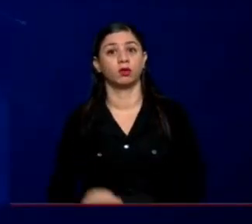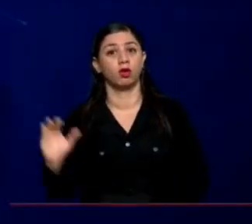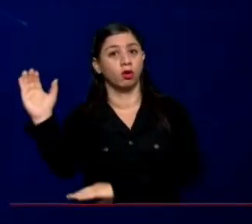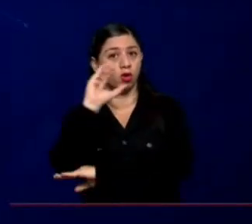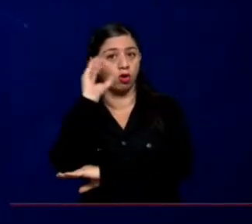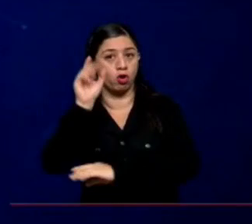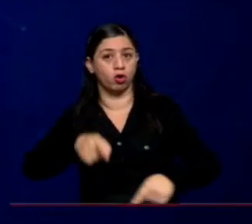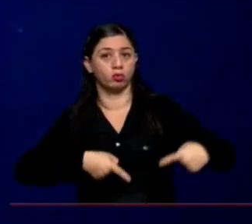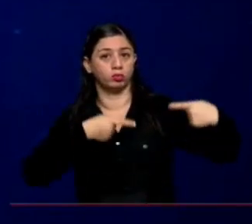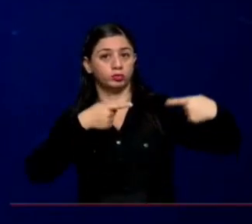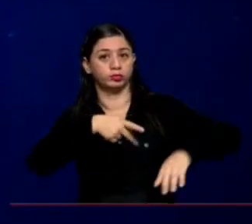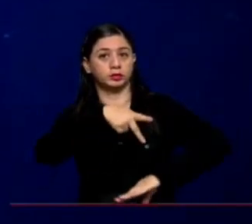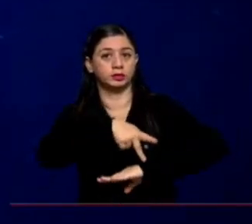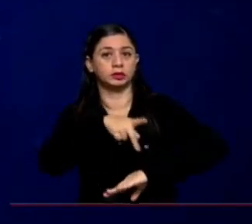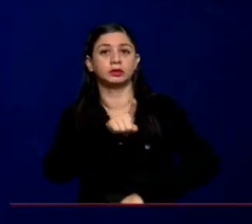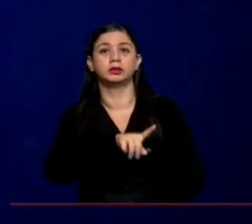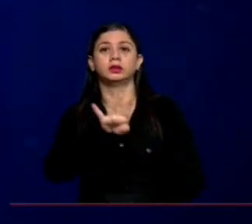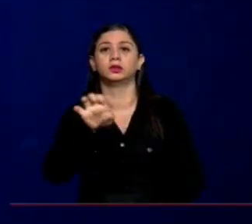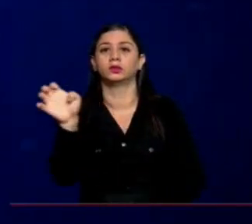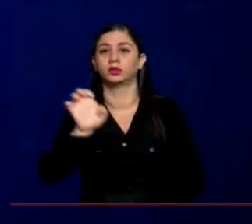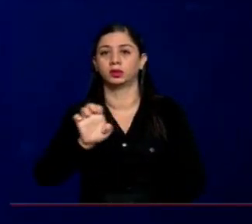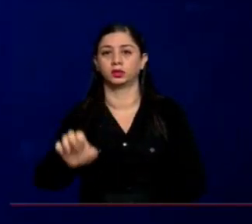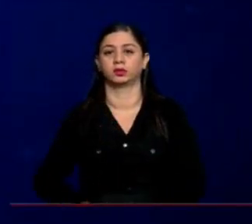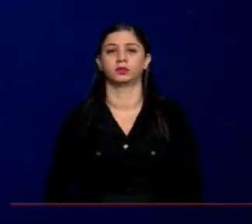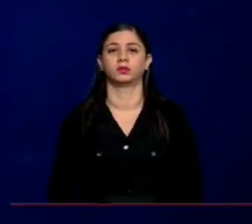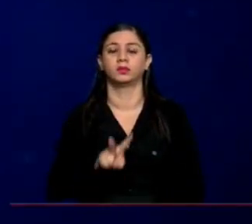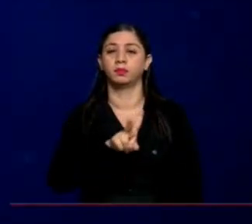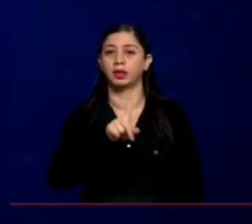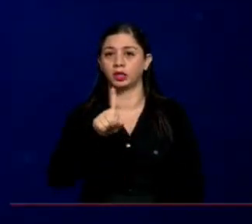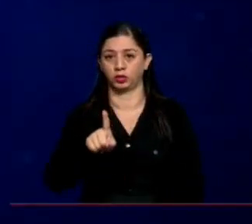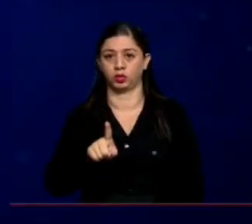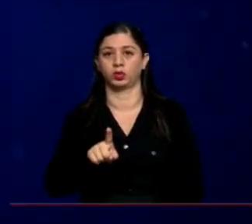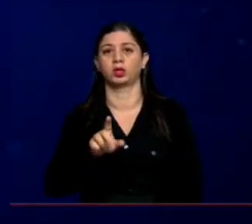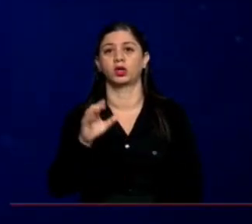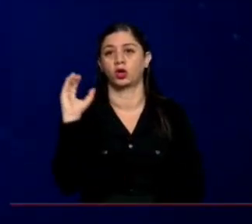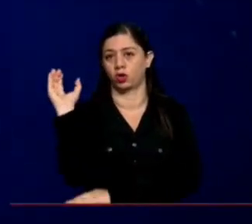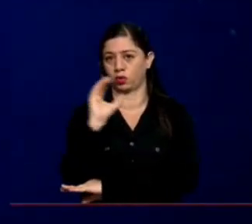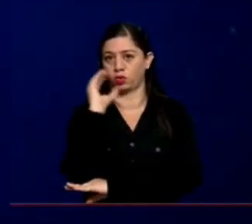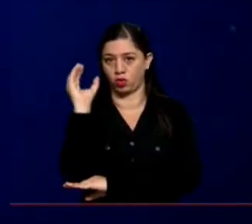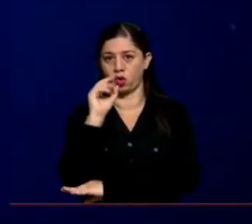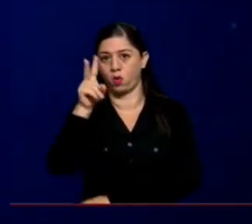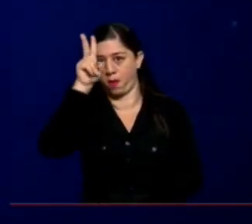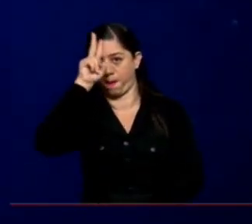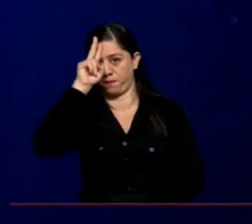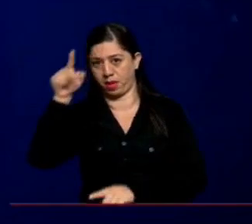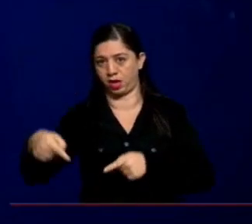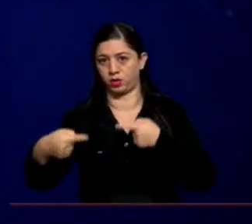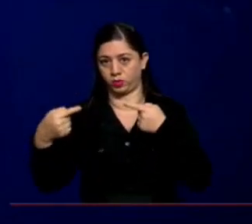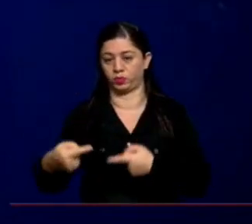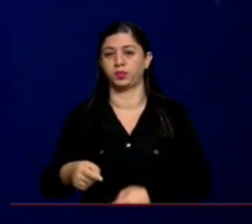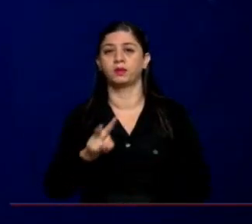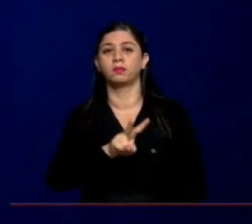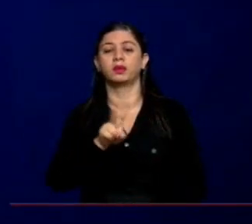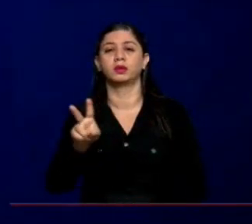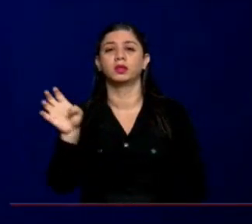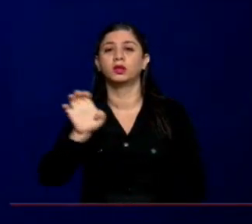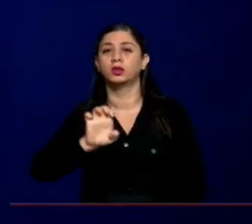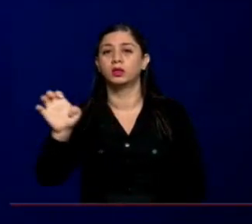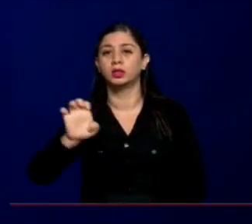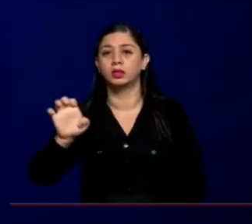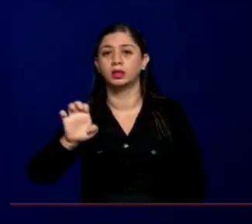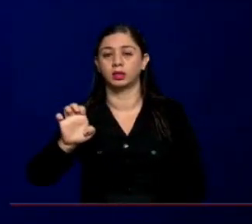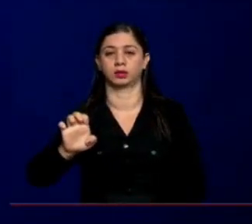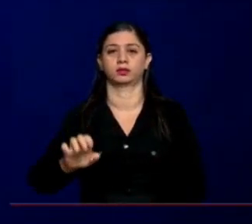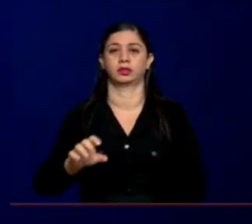Colombia versus Paraguay el 19 de enero. El 21 la tricolor recibe a Perú. El 22 de enero se transmitirá